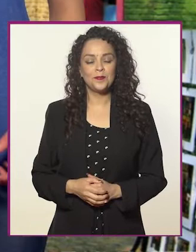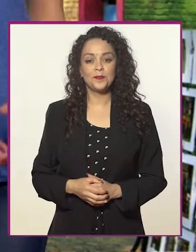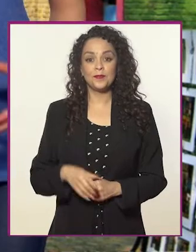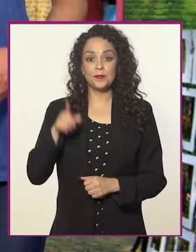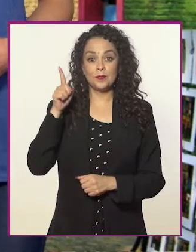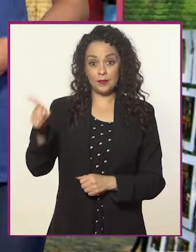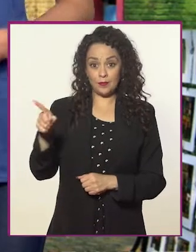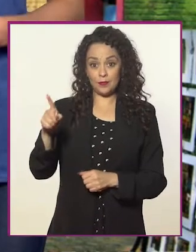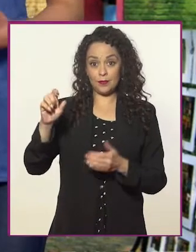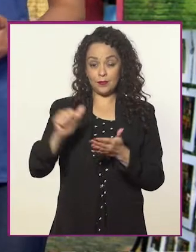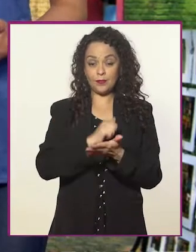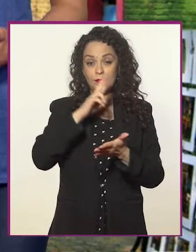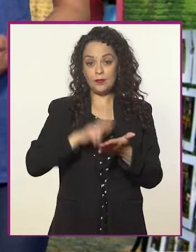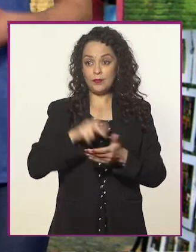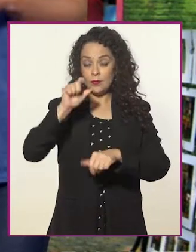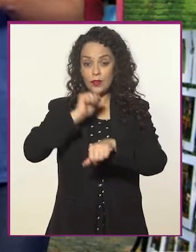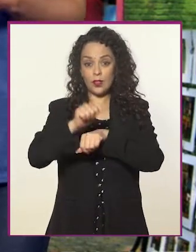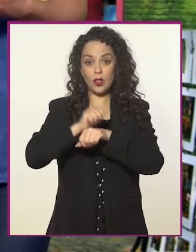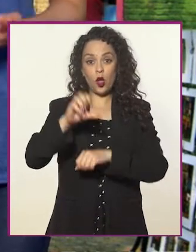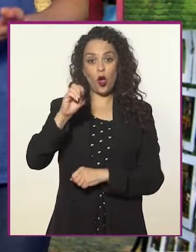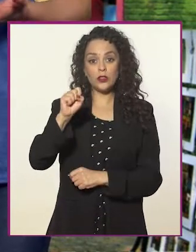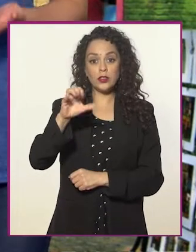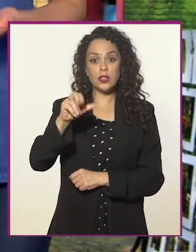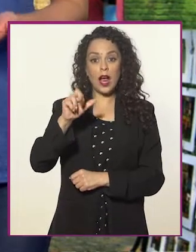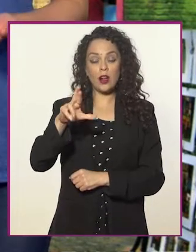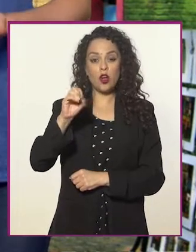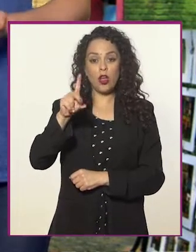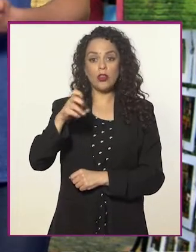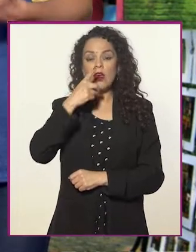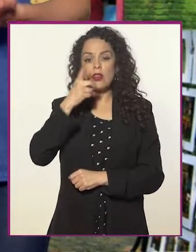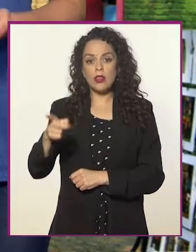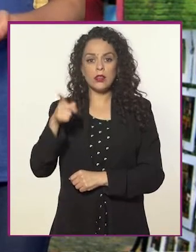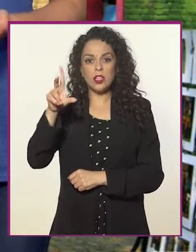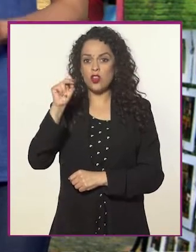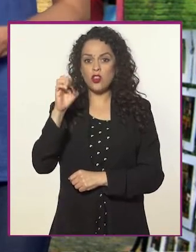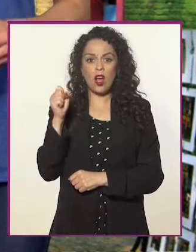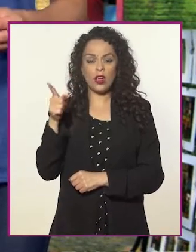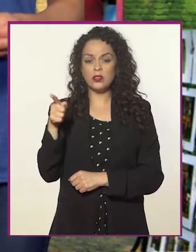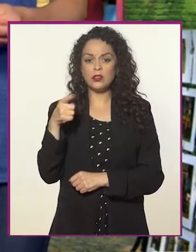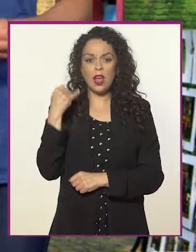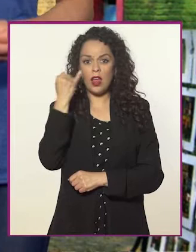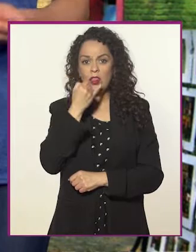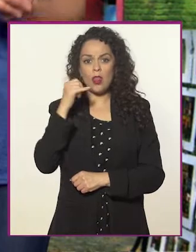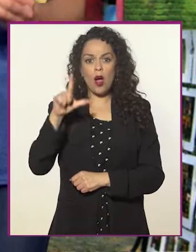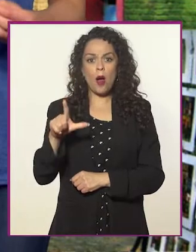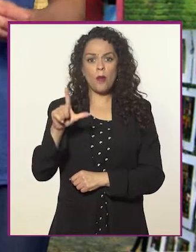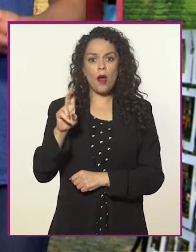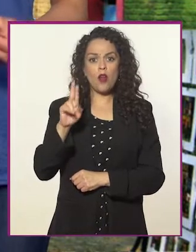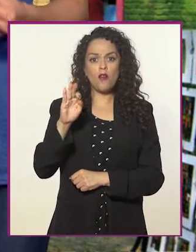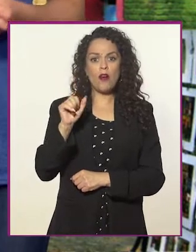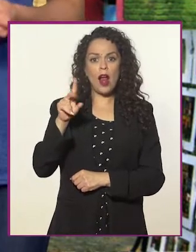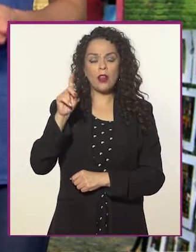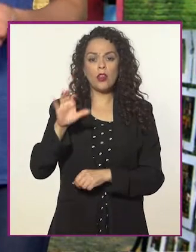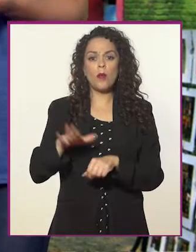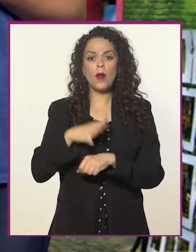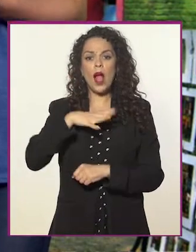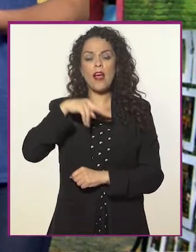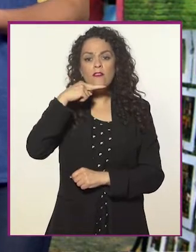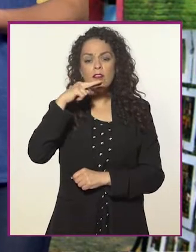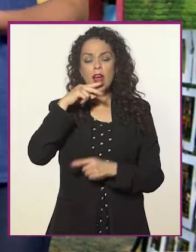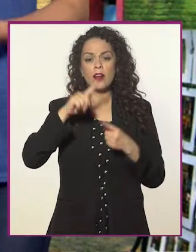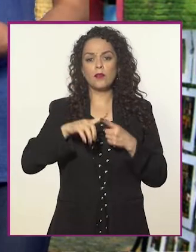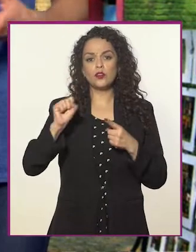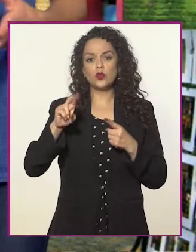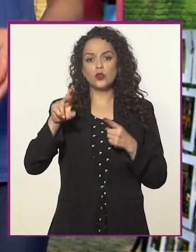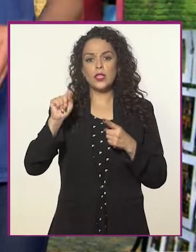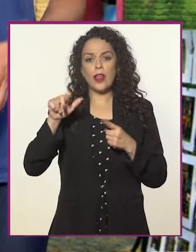El autor argentino Oscar Conde dice en su libro que el lunfardo no es un idioma, porque está compuesto por verbos, sustantivos y